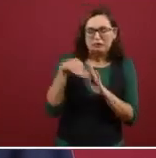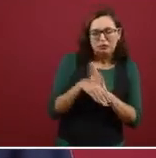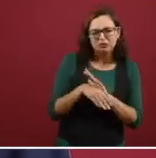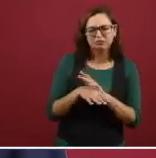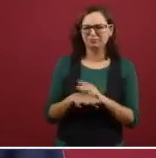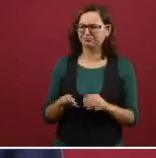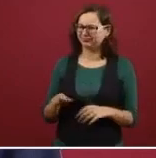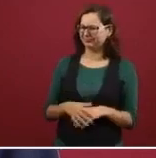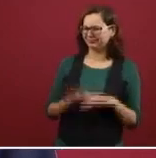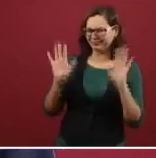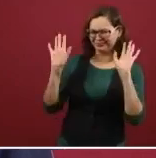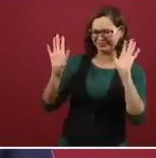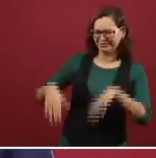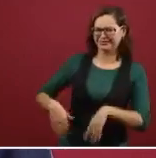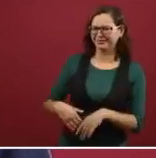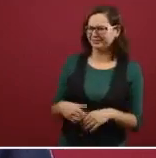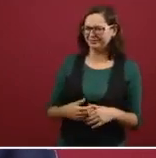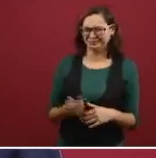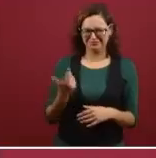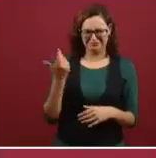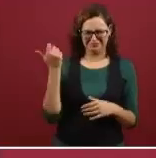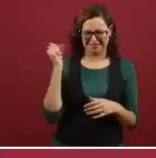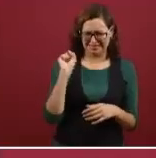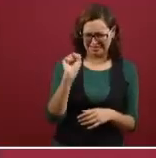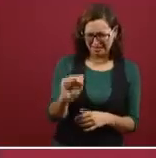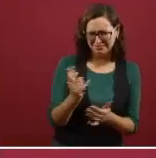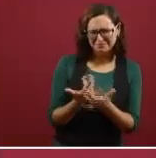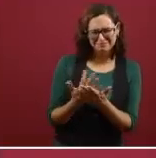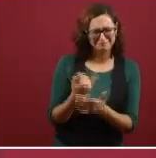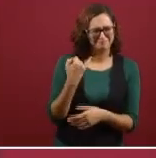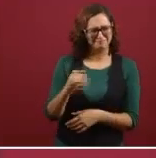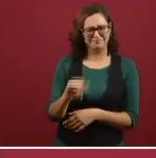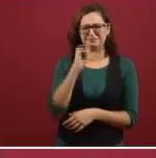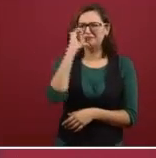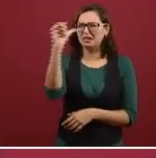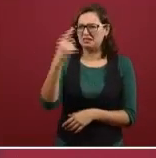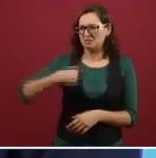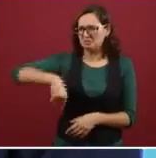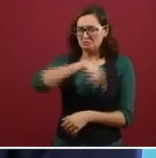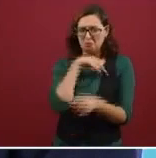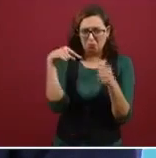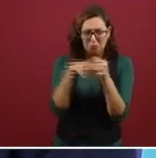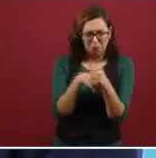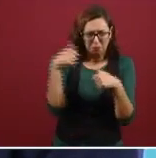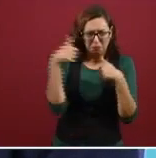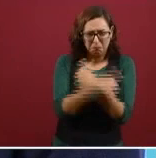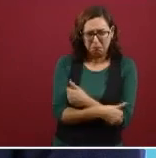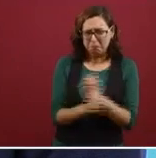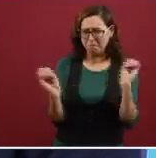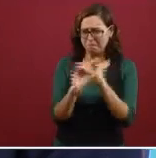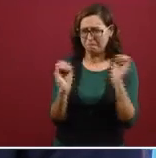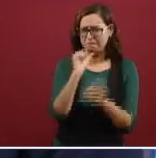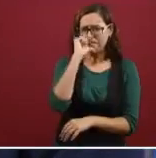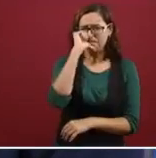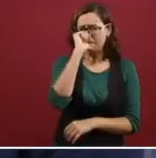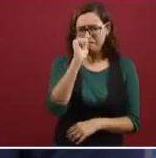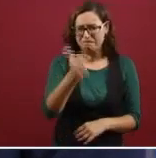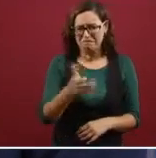¿qué efectos del mercado puede haber si no tenemos nada que ocultar?